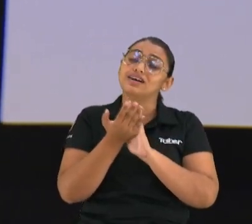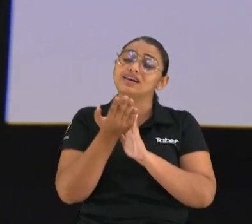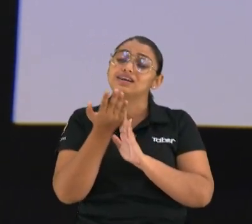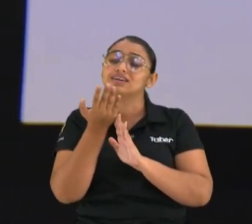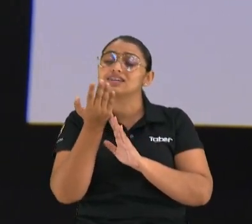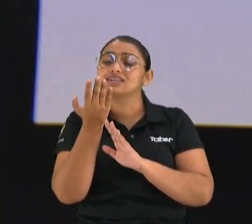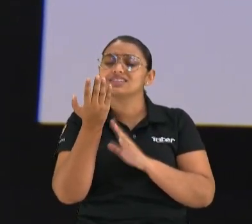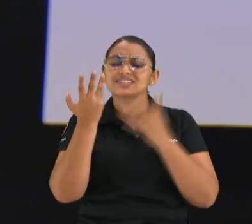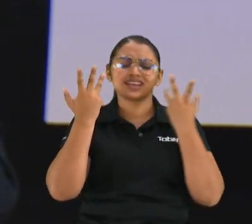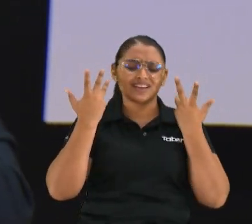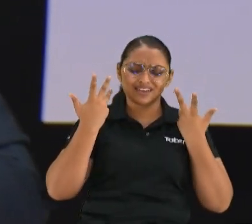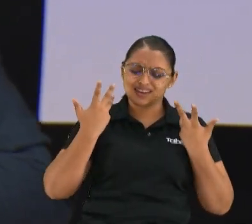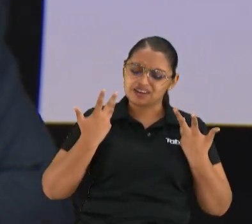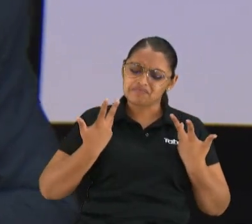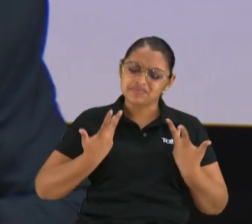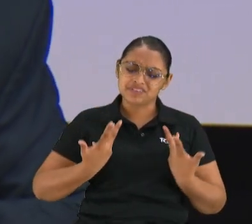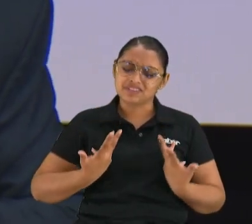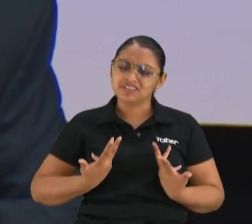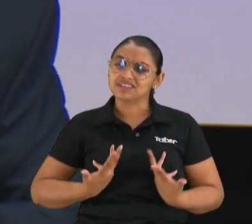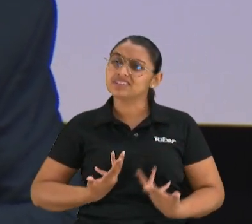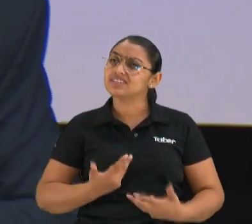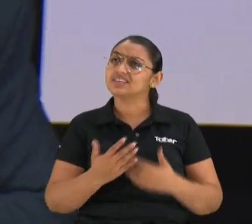más que